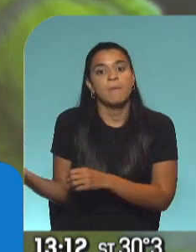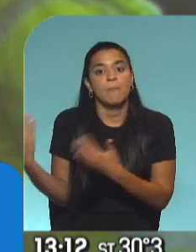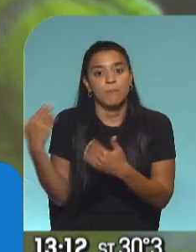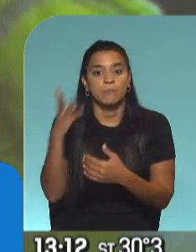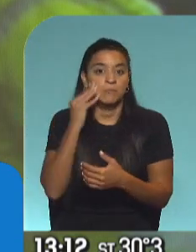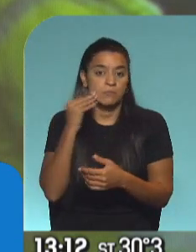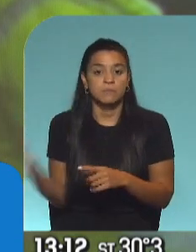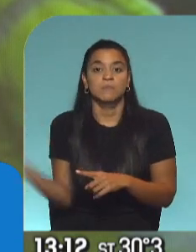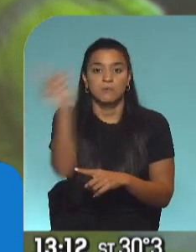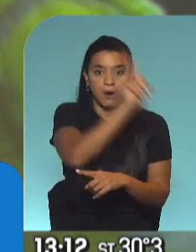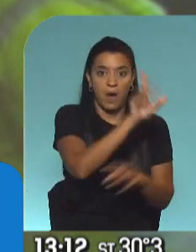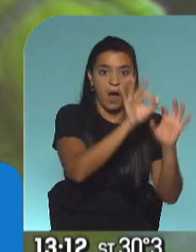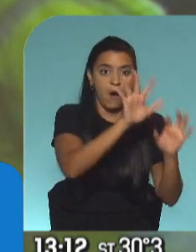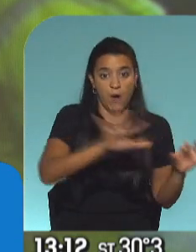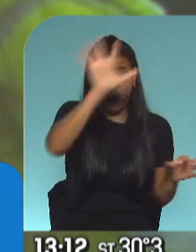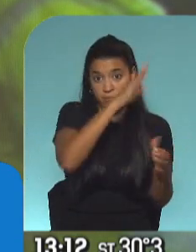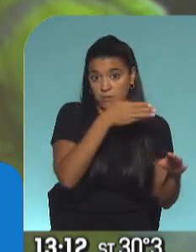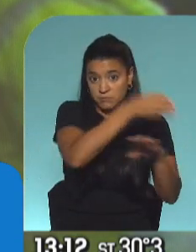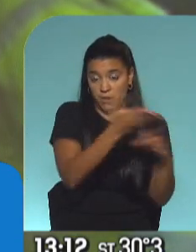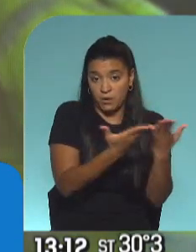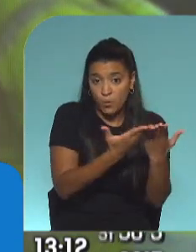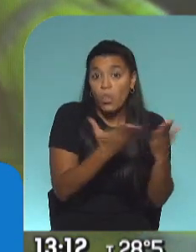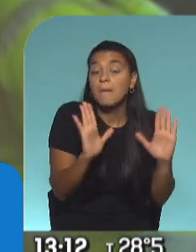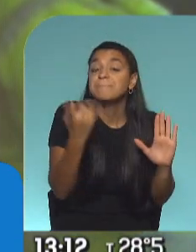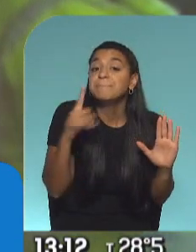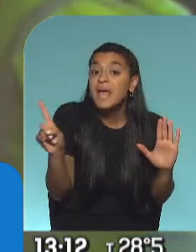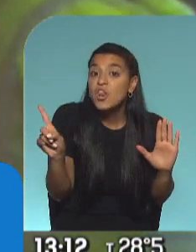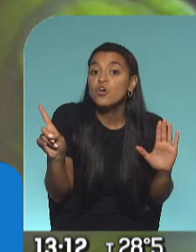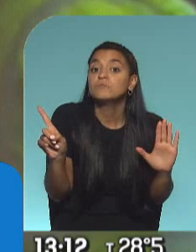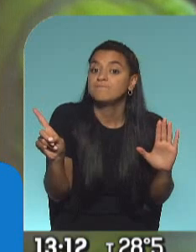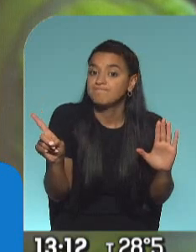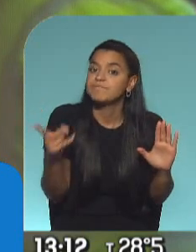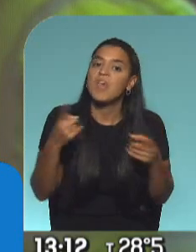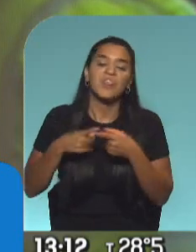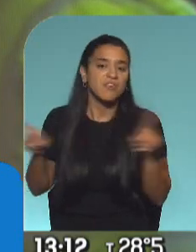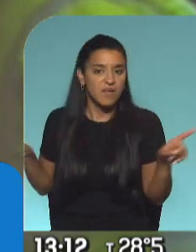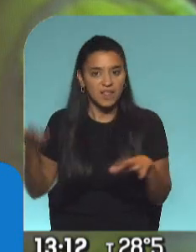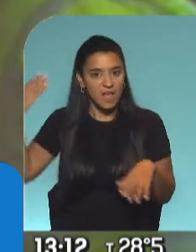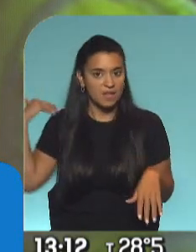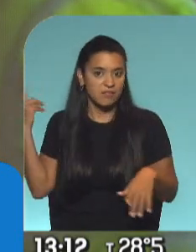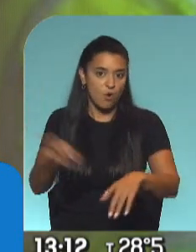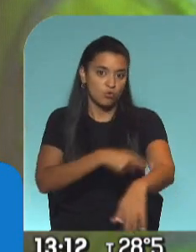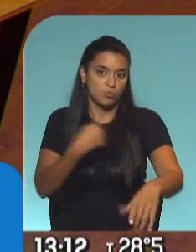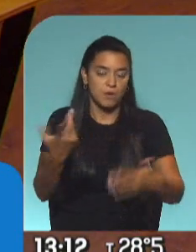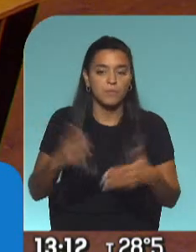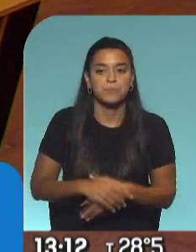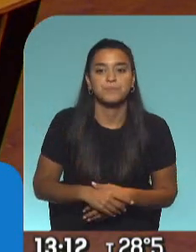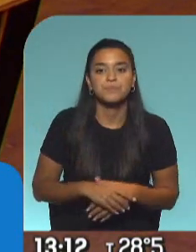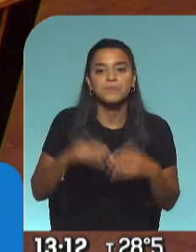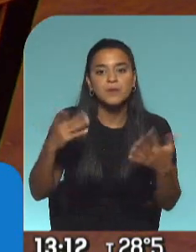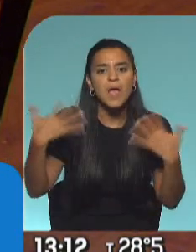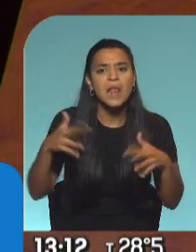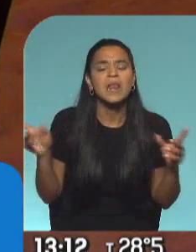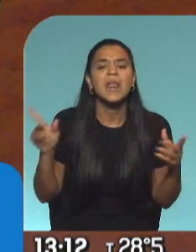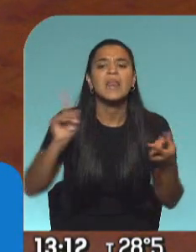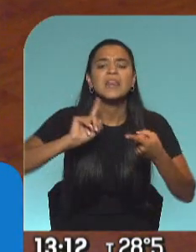británicos para que puedan estudiar en el resto de Europa, pero es un ítem diferente a lo que nos tenía acostumbrados. Está tan imbrincada la